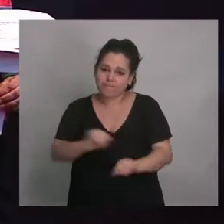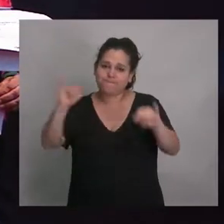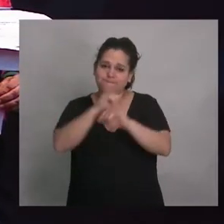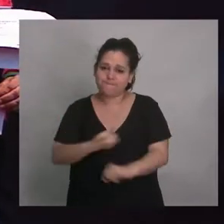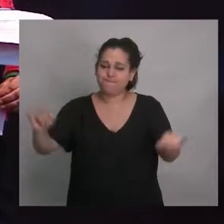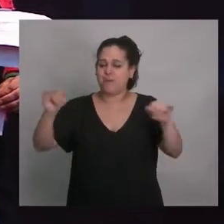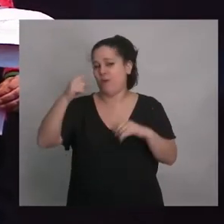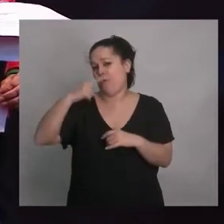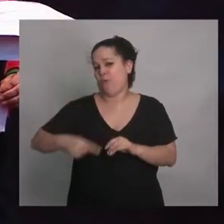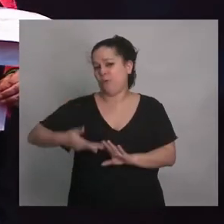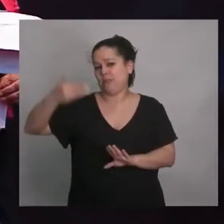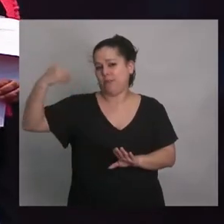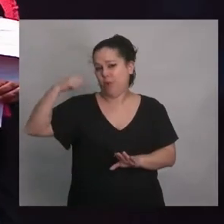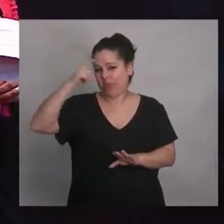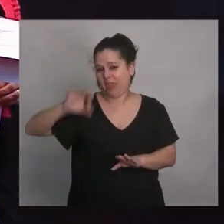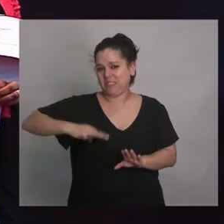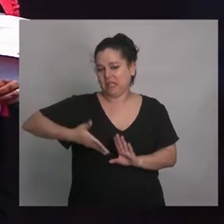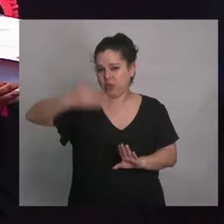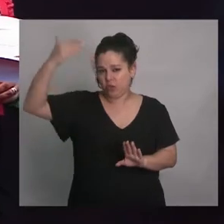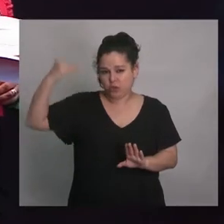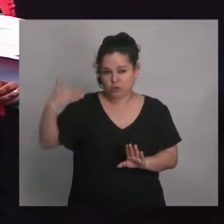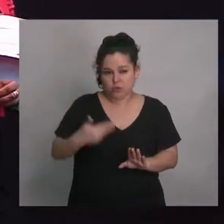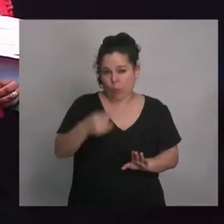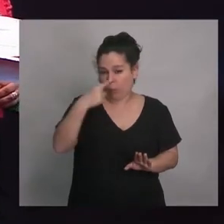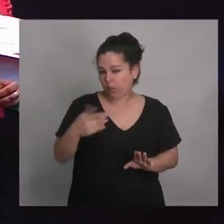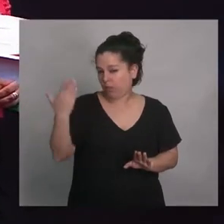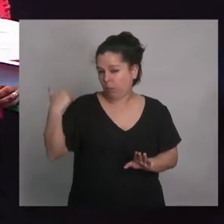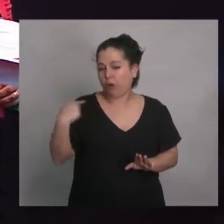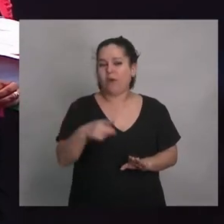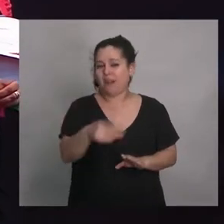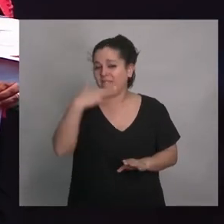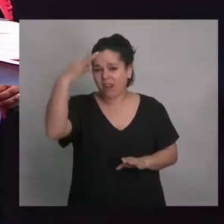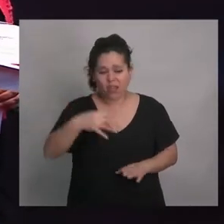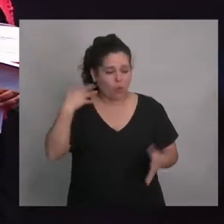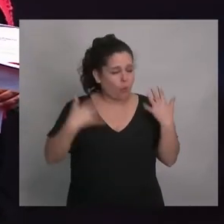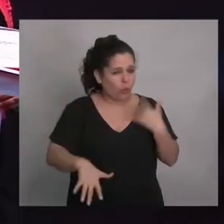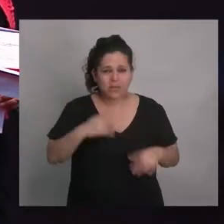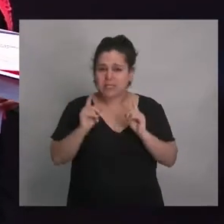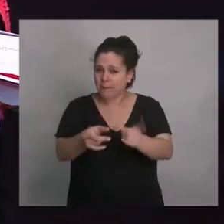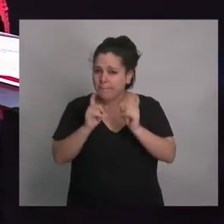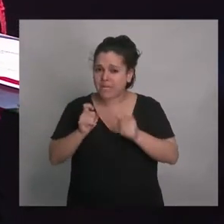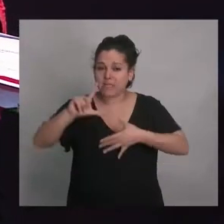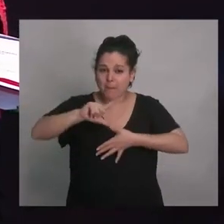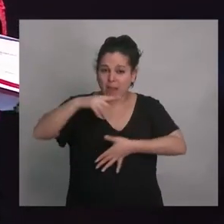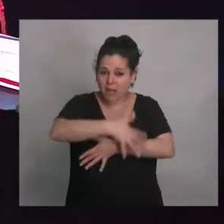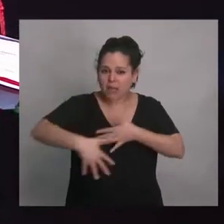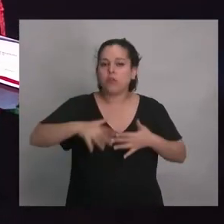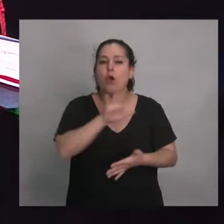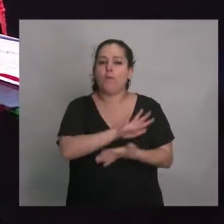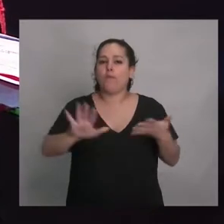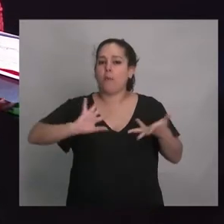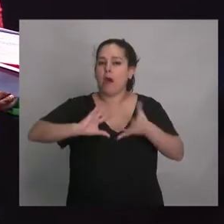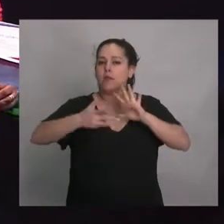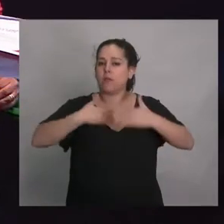en los últimos 10 años que es urgente construir en américa latina' un nuevo estilo de